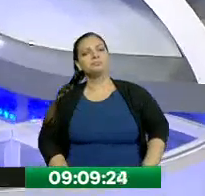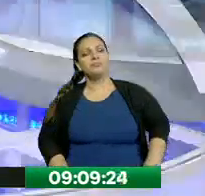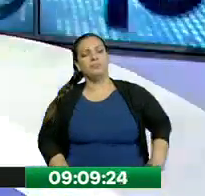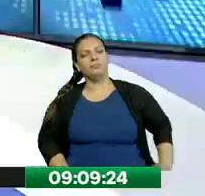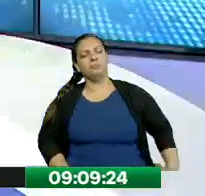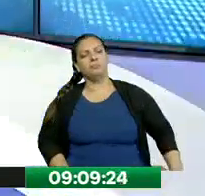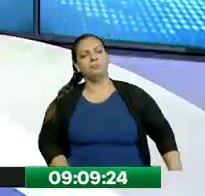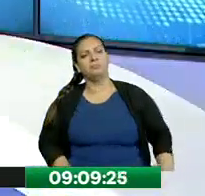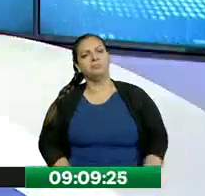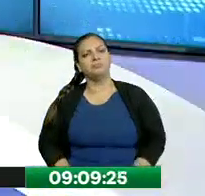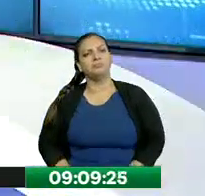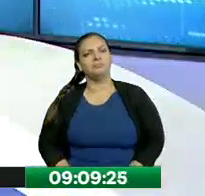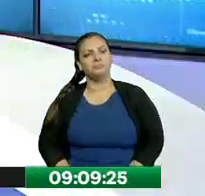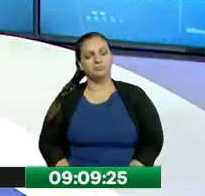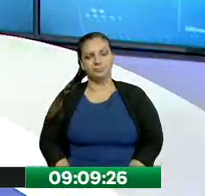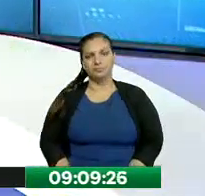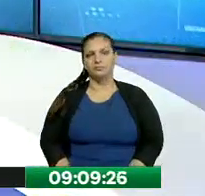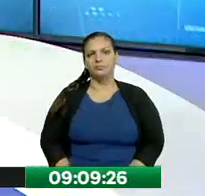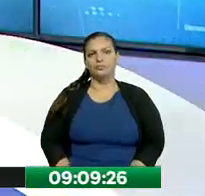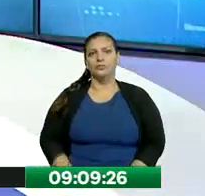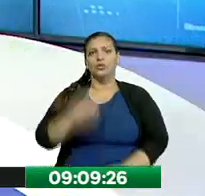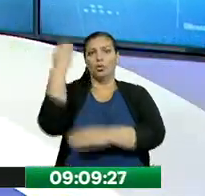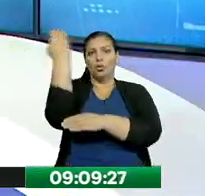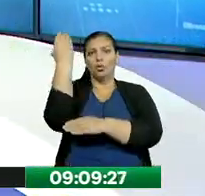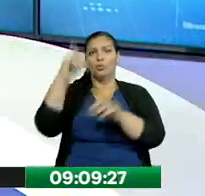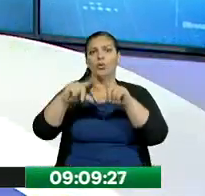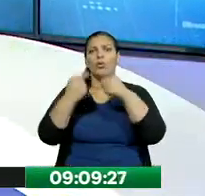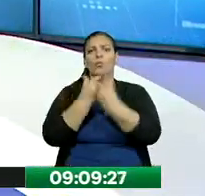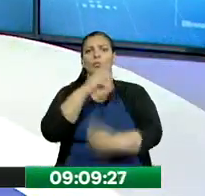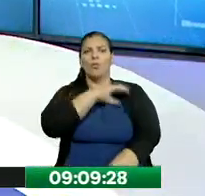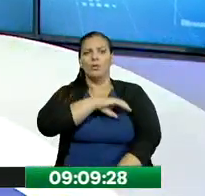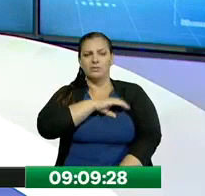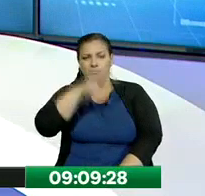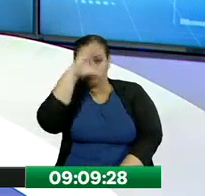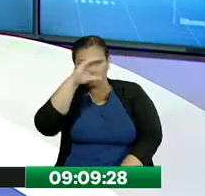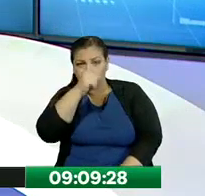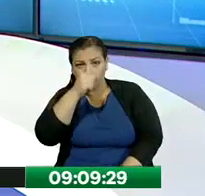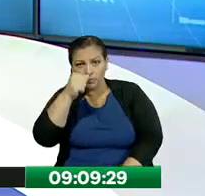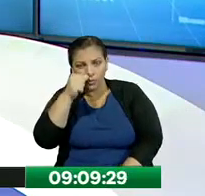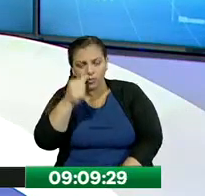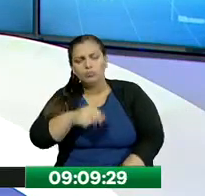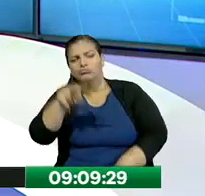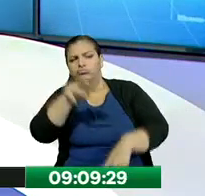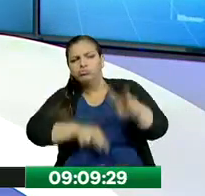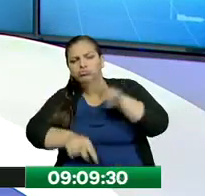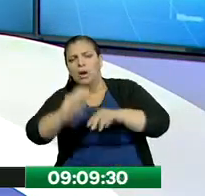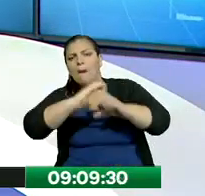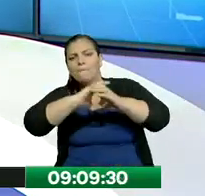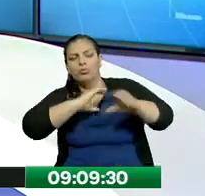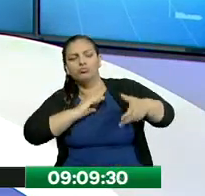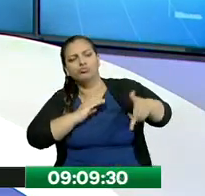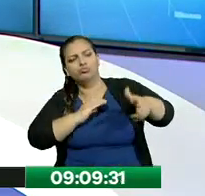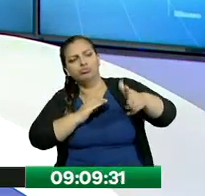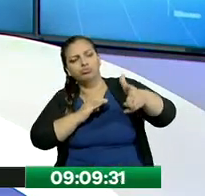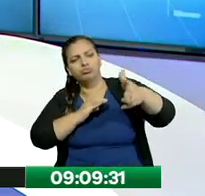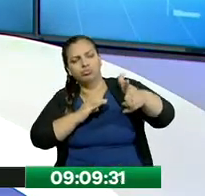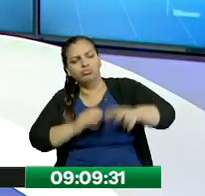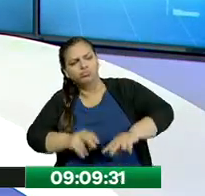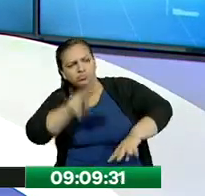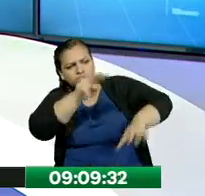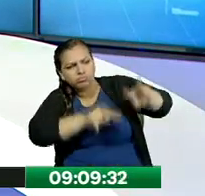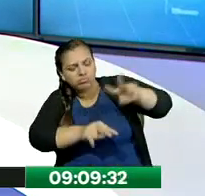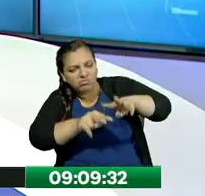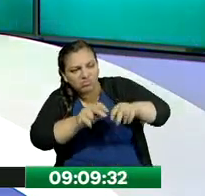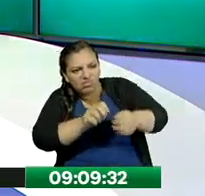La Policía Antinarcóticos de Colombia incautó 100 kilos de marihuana en un bus de transportación pública con más